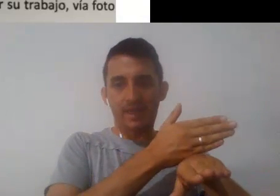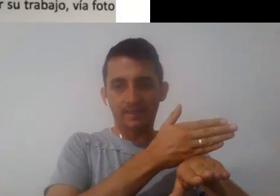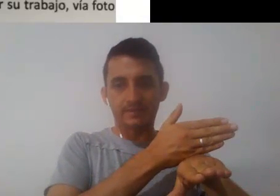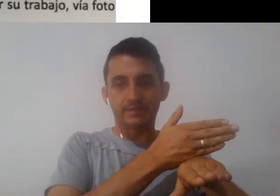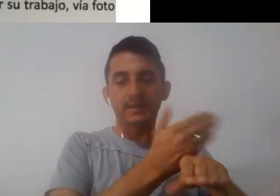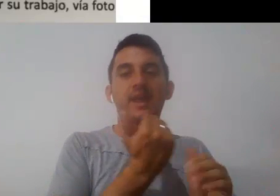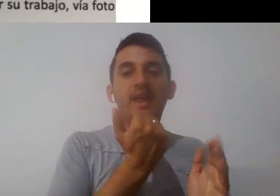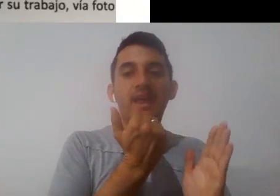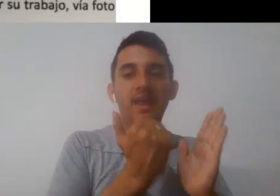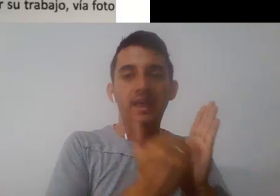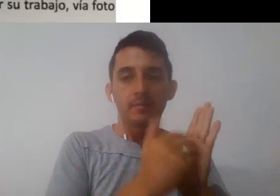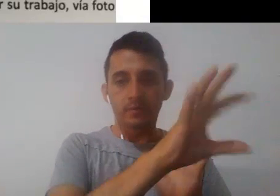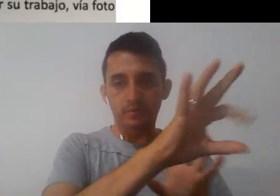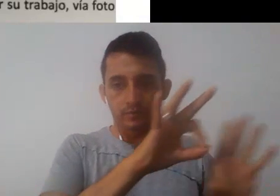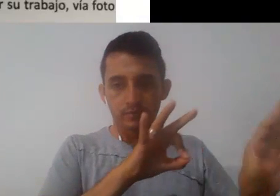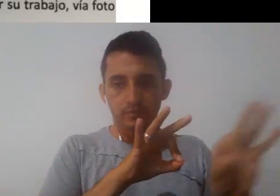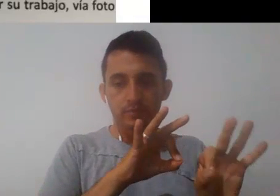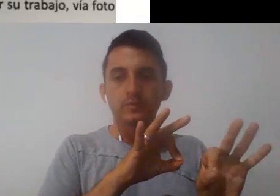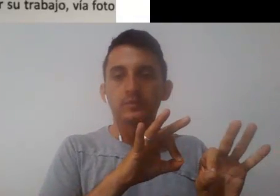ejemplos